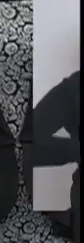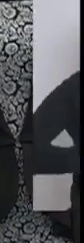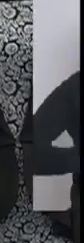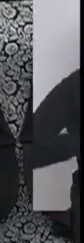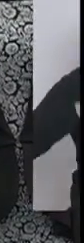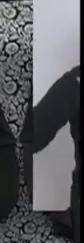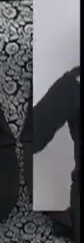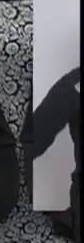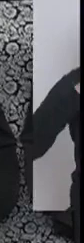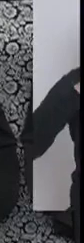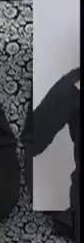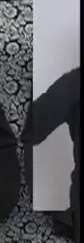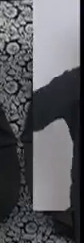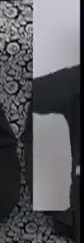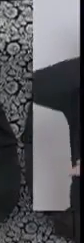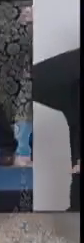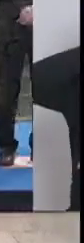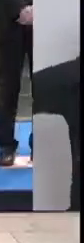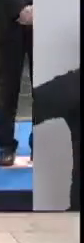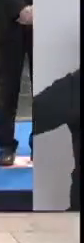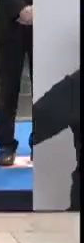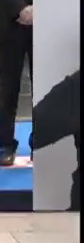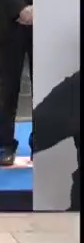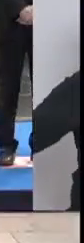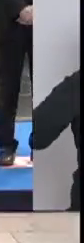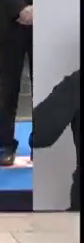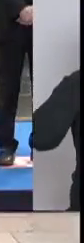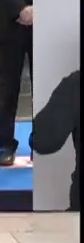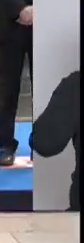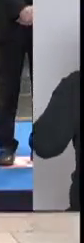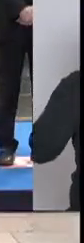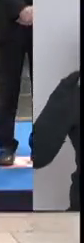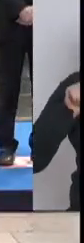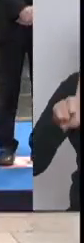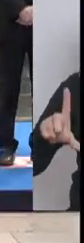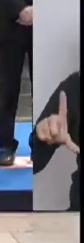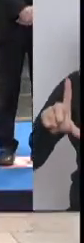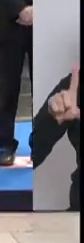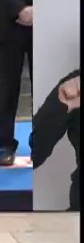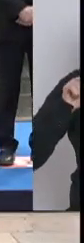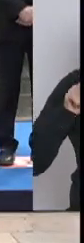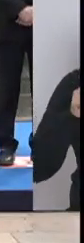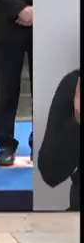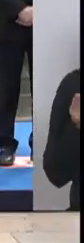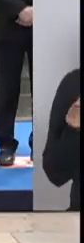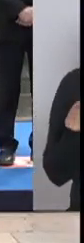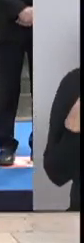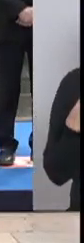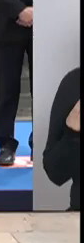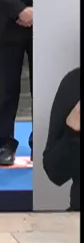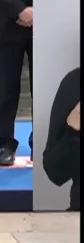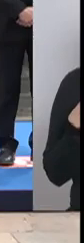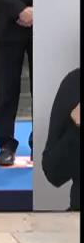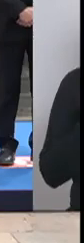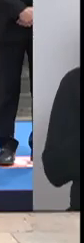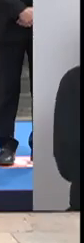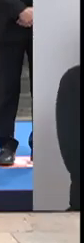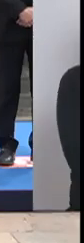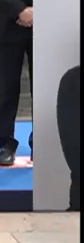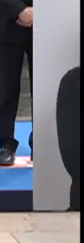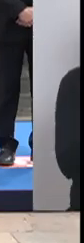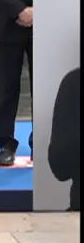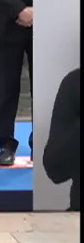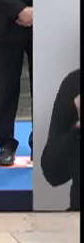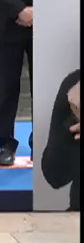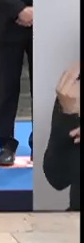Mire, yo acá veo una contradicción de parte del presidente Piñera. Señala que los parlamentarios, tanto él